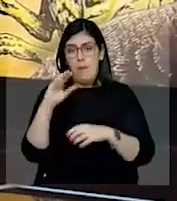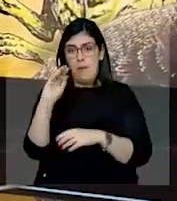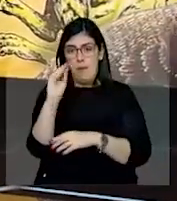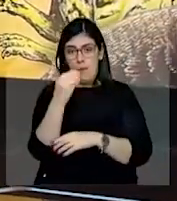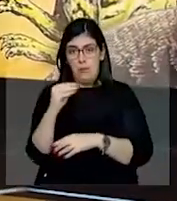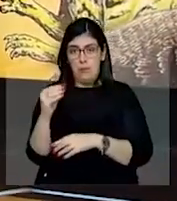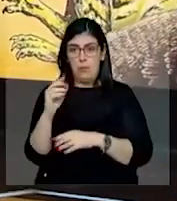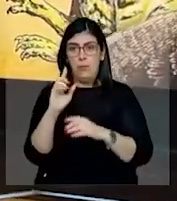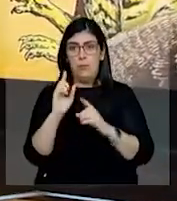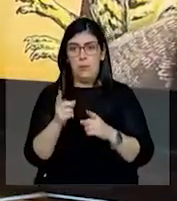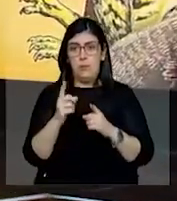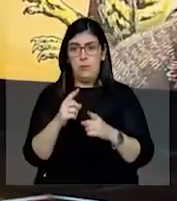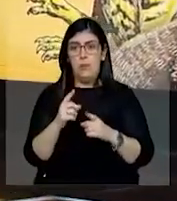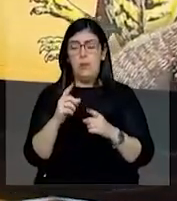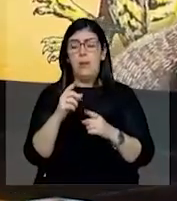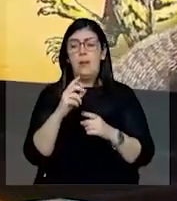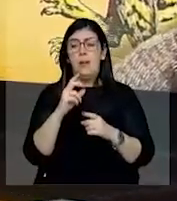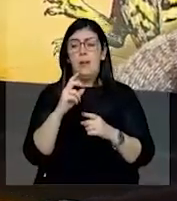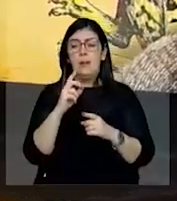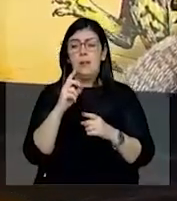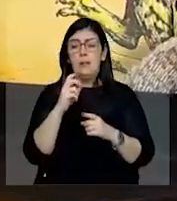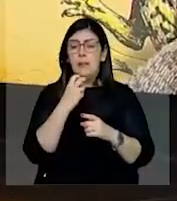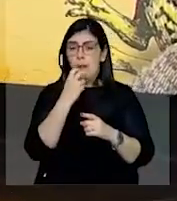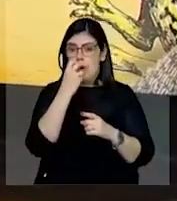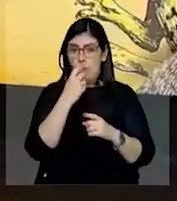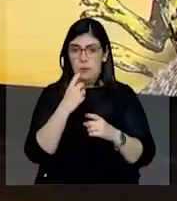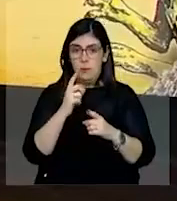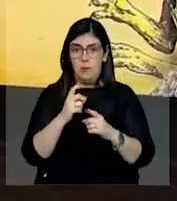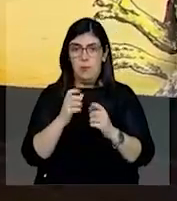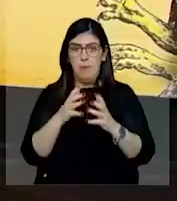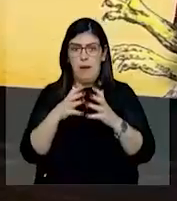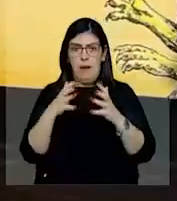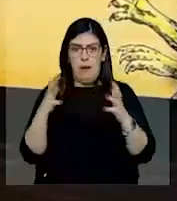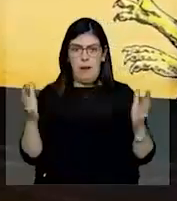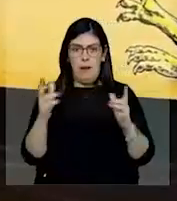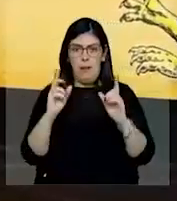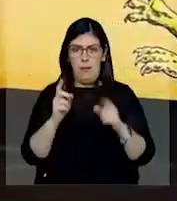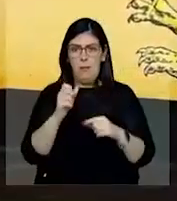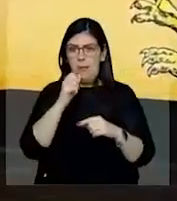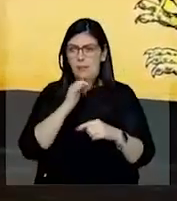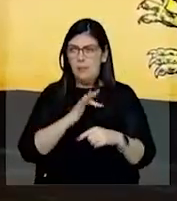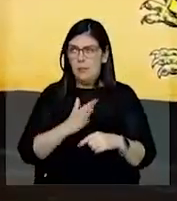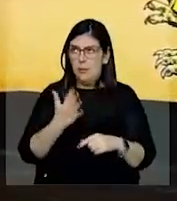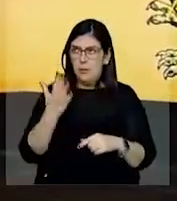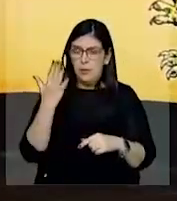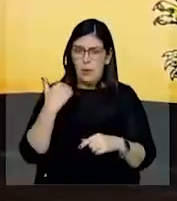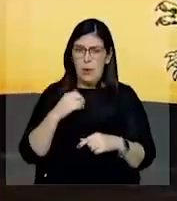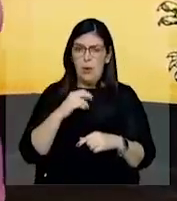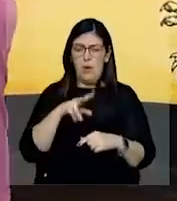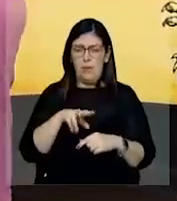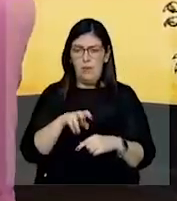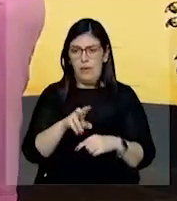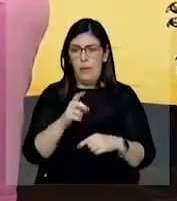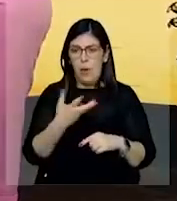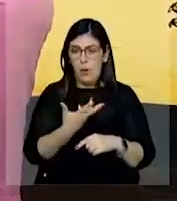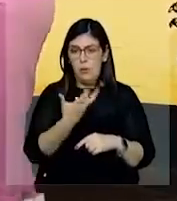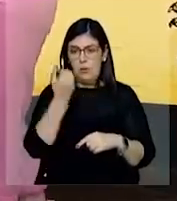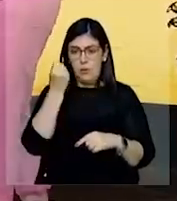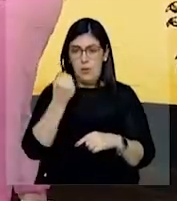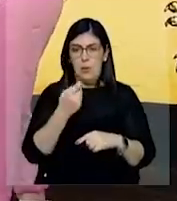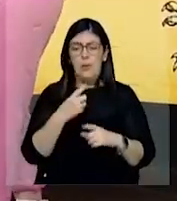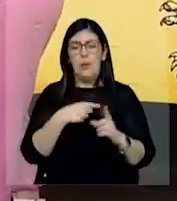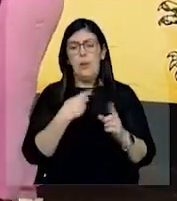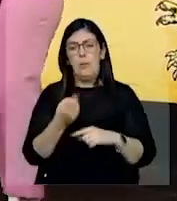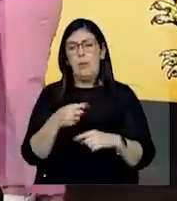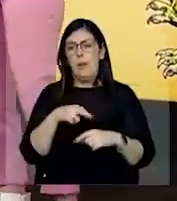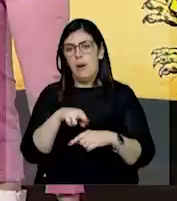También tenemos en San José el roedor más grande encontrado en la historia. Después, si seguimos, ¿no?, hacia la ruta,